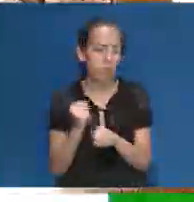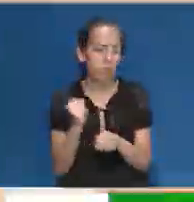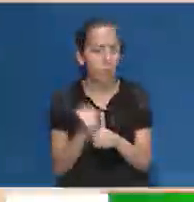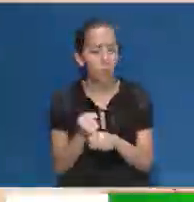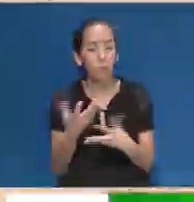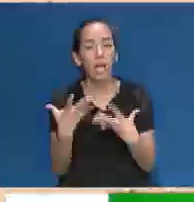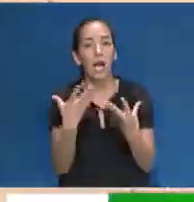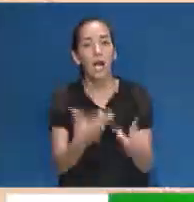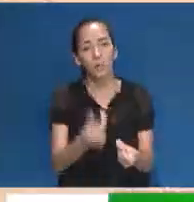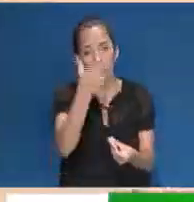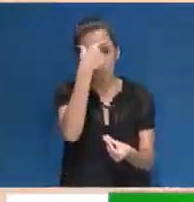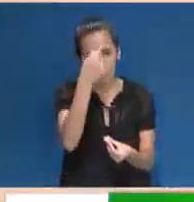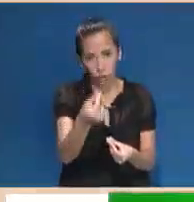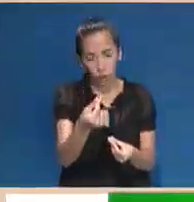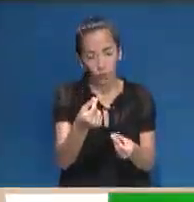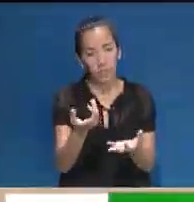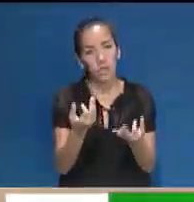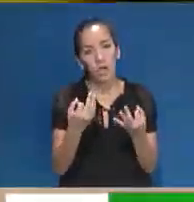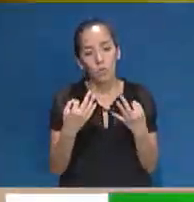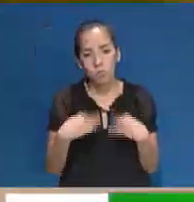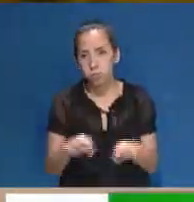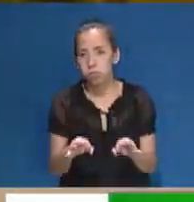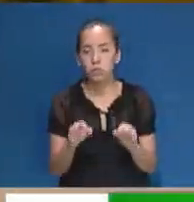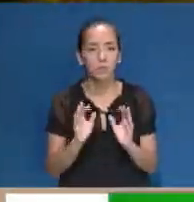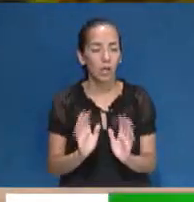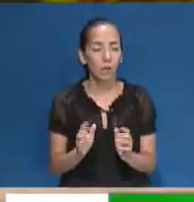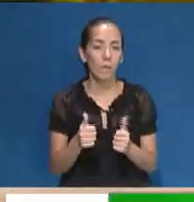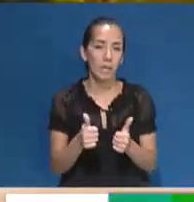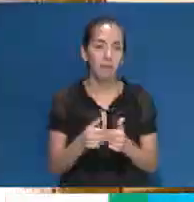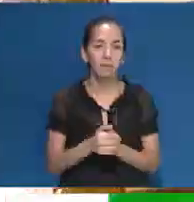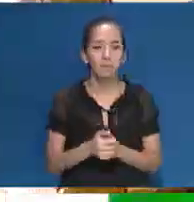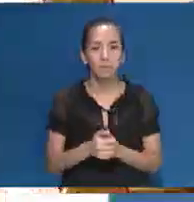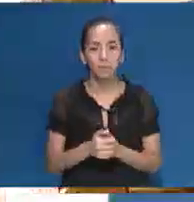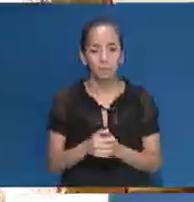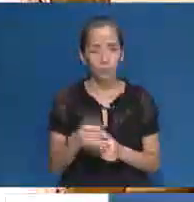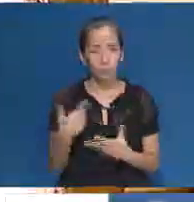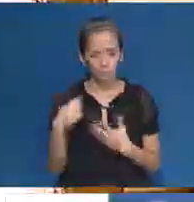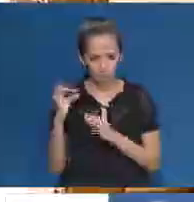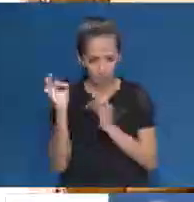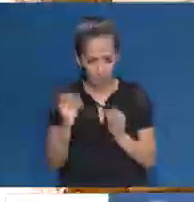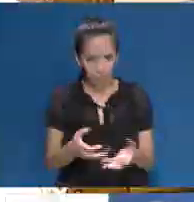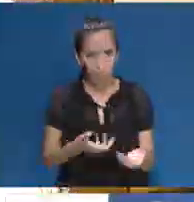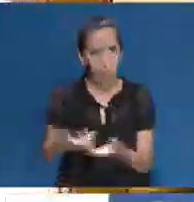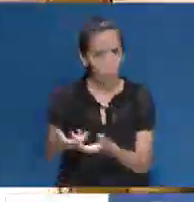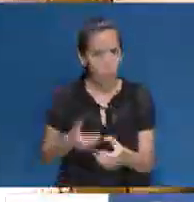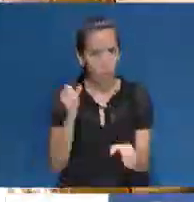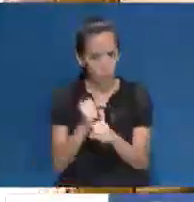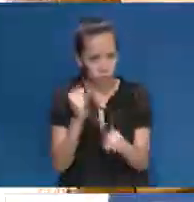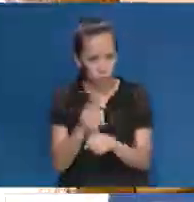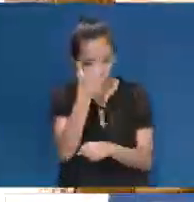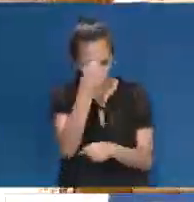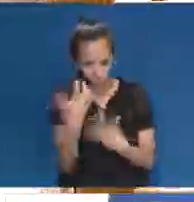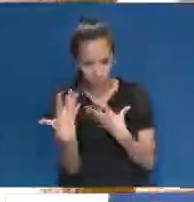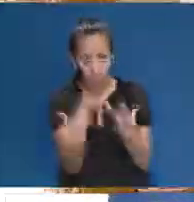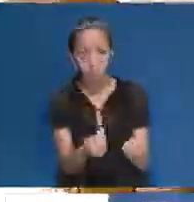poderlo también sacar al conductor, que lo sacaron gracias a Dios bien. Yo llegué cuando ya estaban los bomberos trabajando, sacando al conductor del auto,